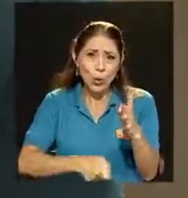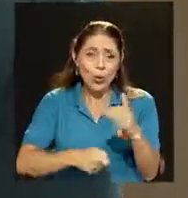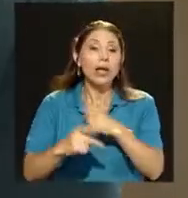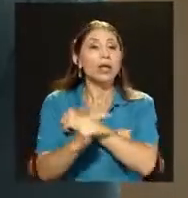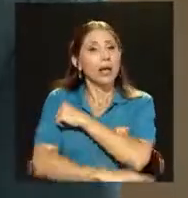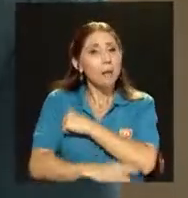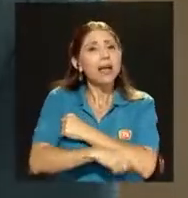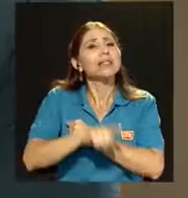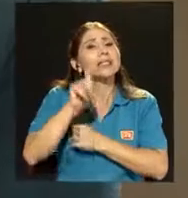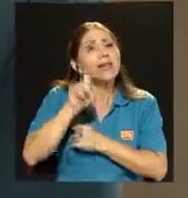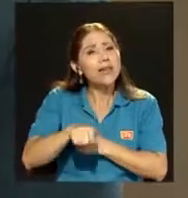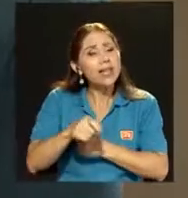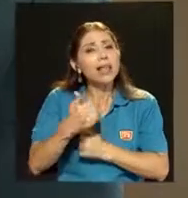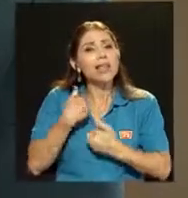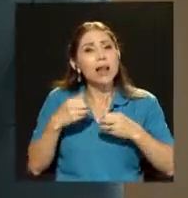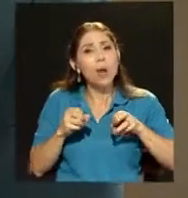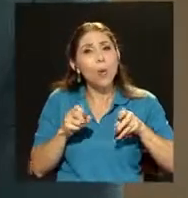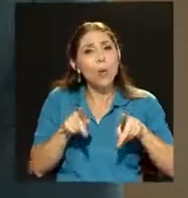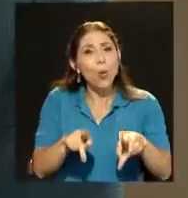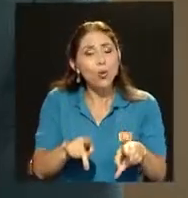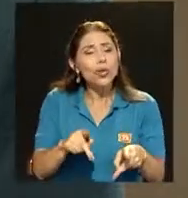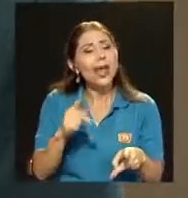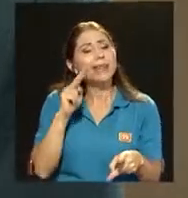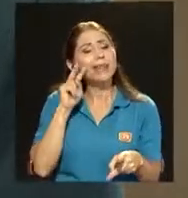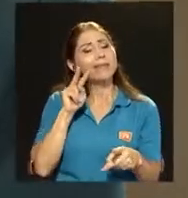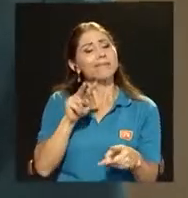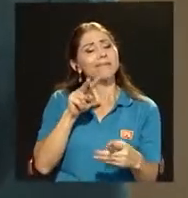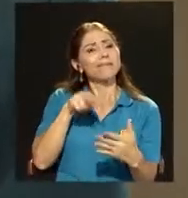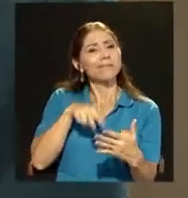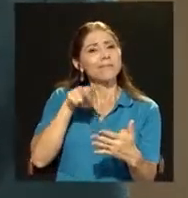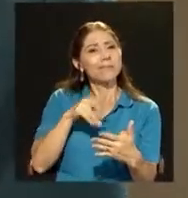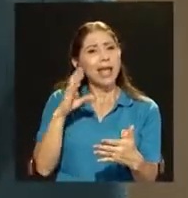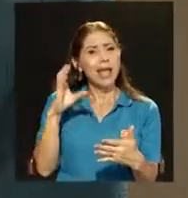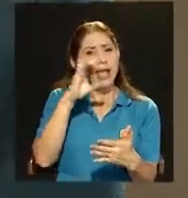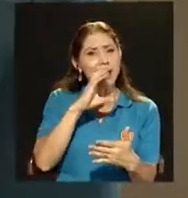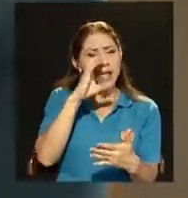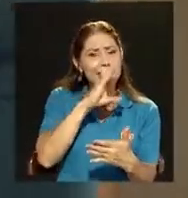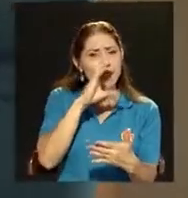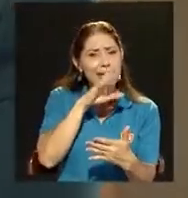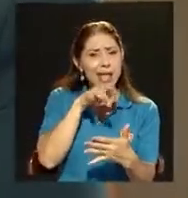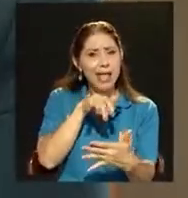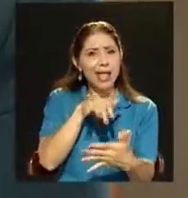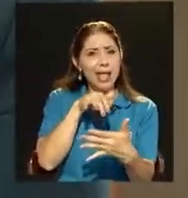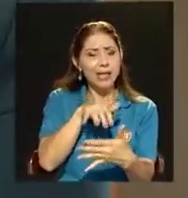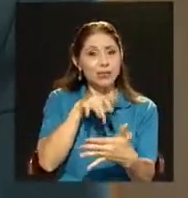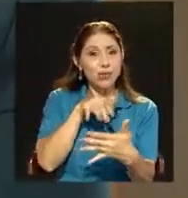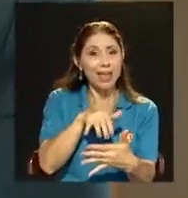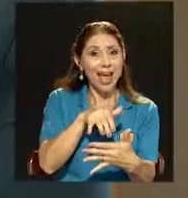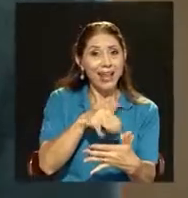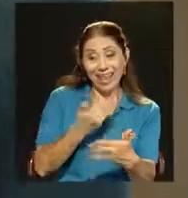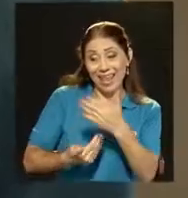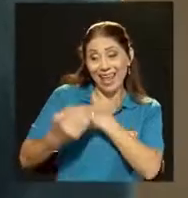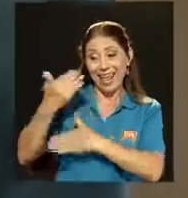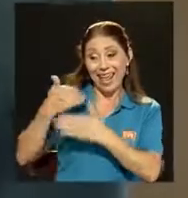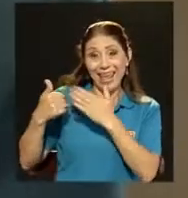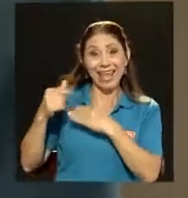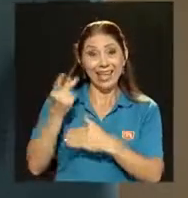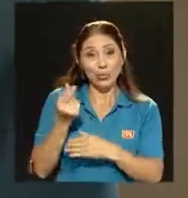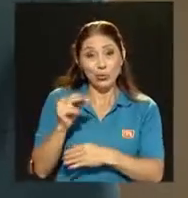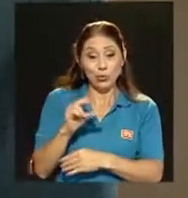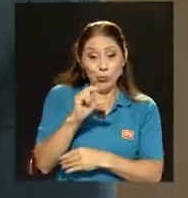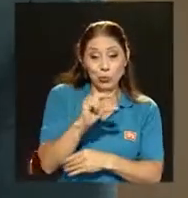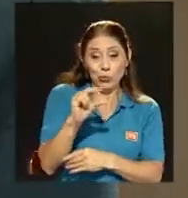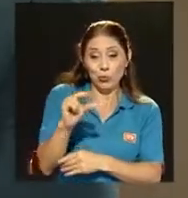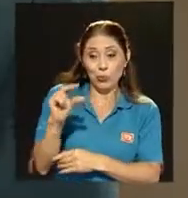el chance de estudiar si esos destinos específicos que en algún momento definió, pues deberían